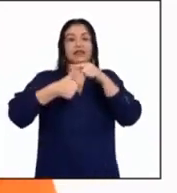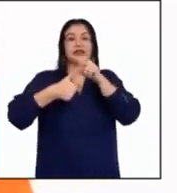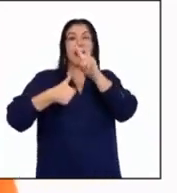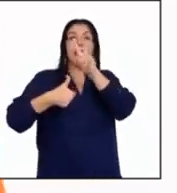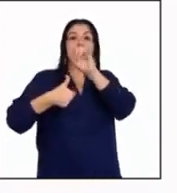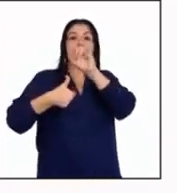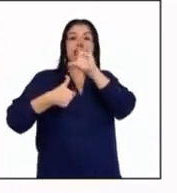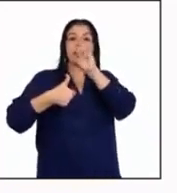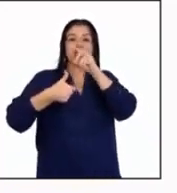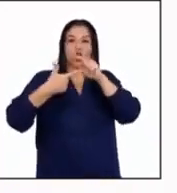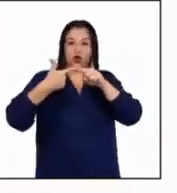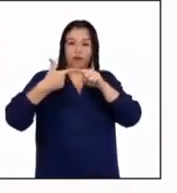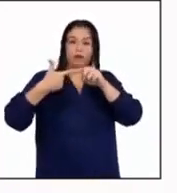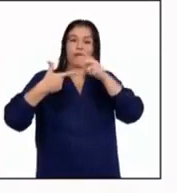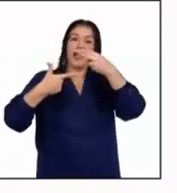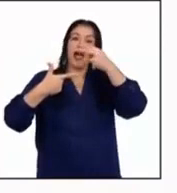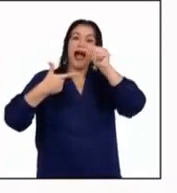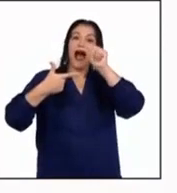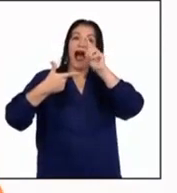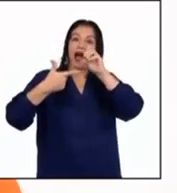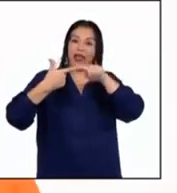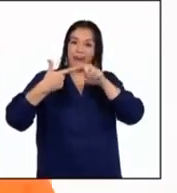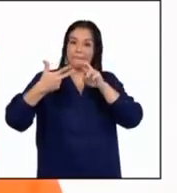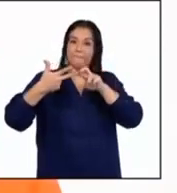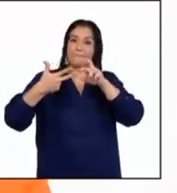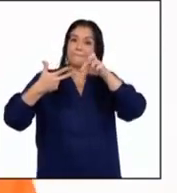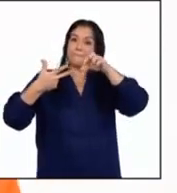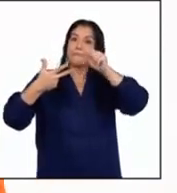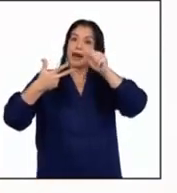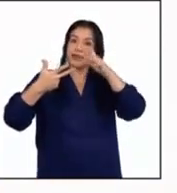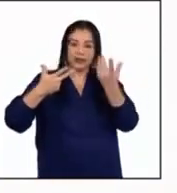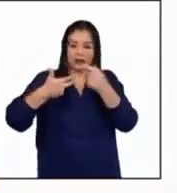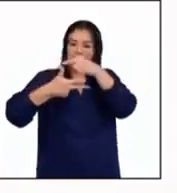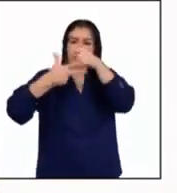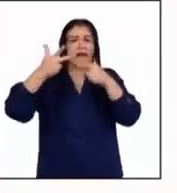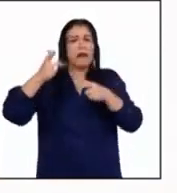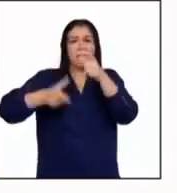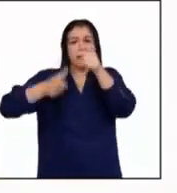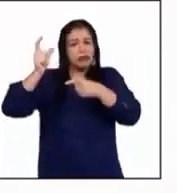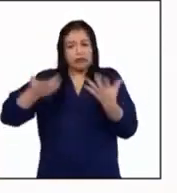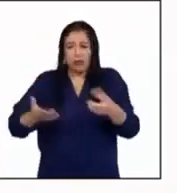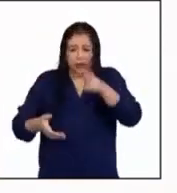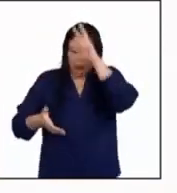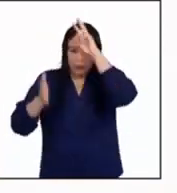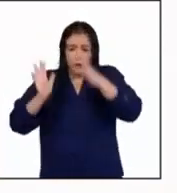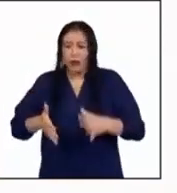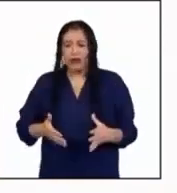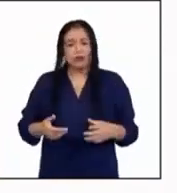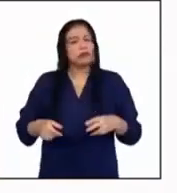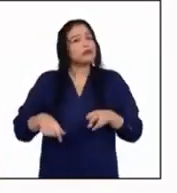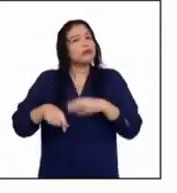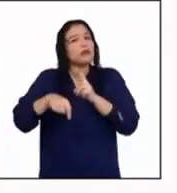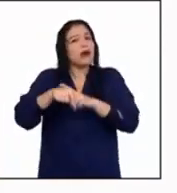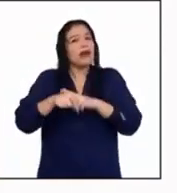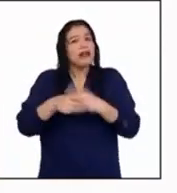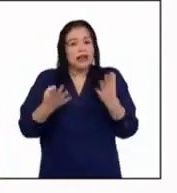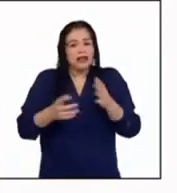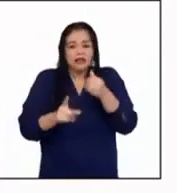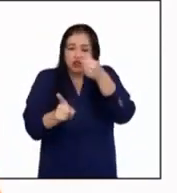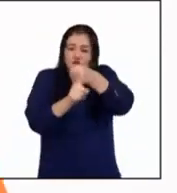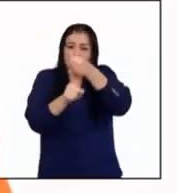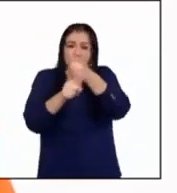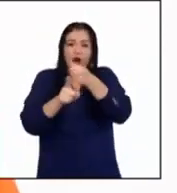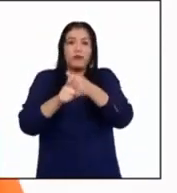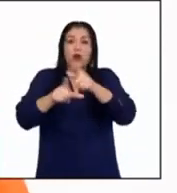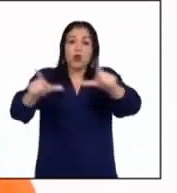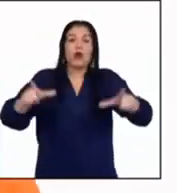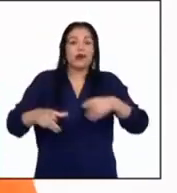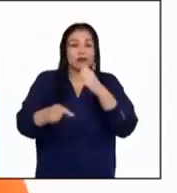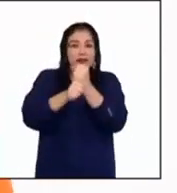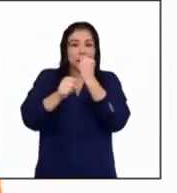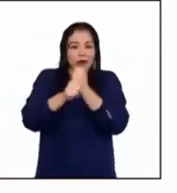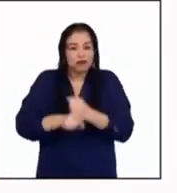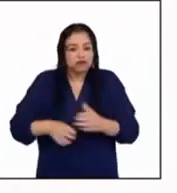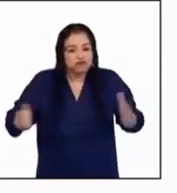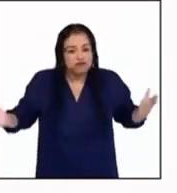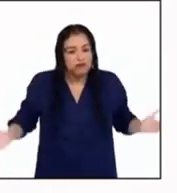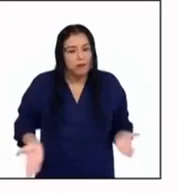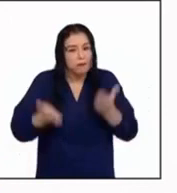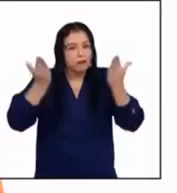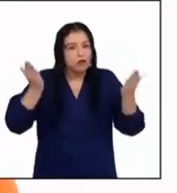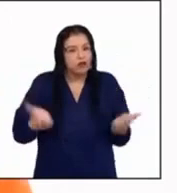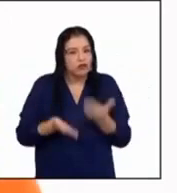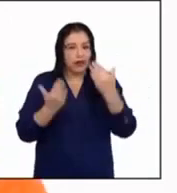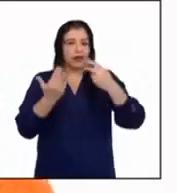3 ciudadanos comunes que desde sus espacios laborales y desarrollo de sus profesiones impulsaron el desarrollo de